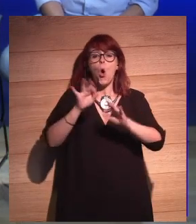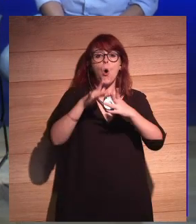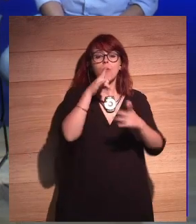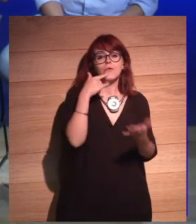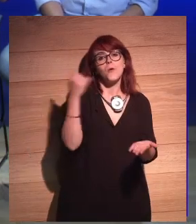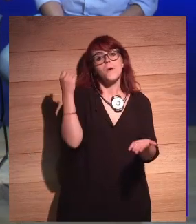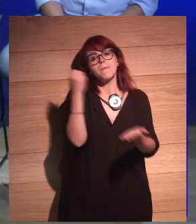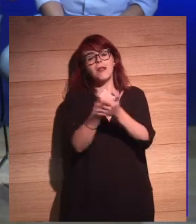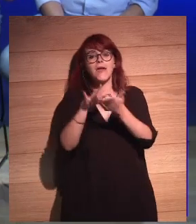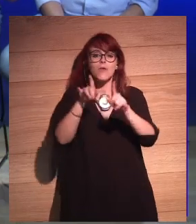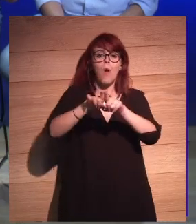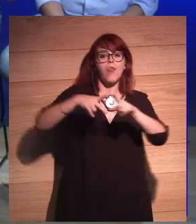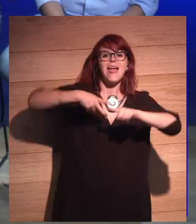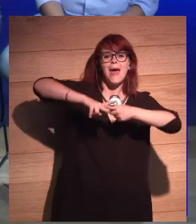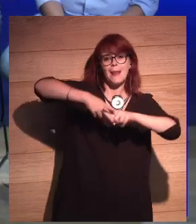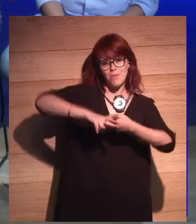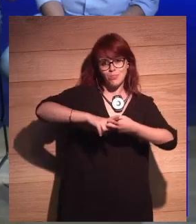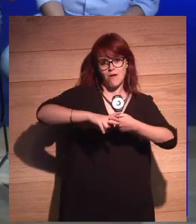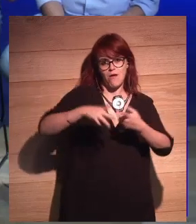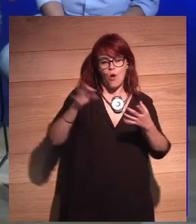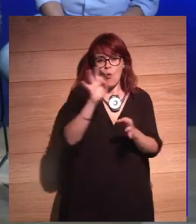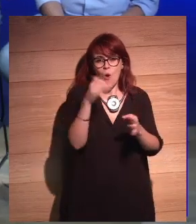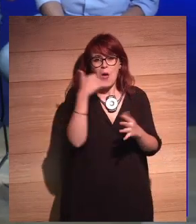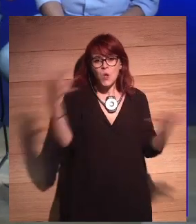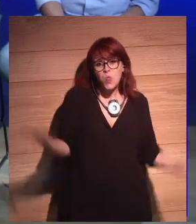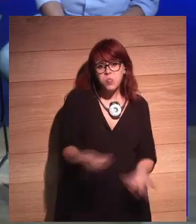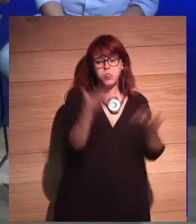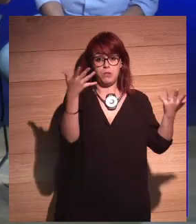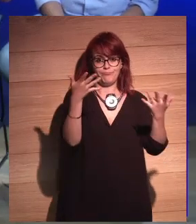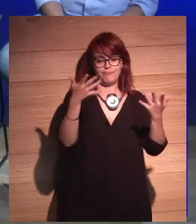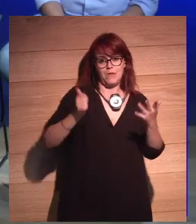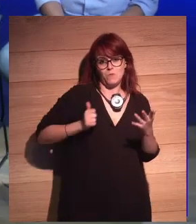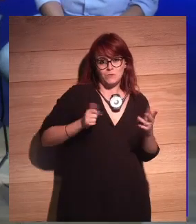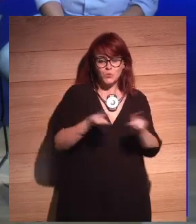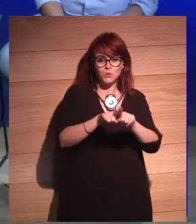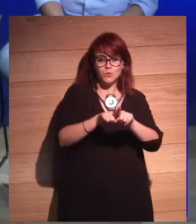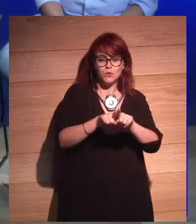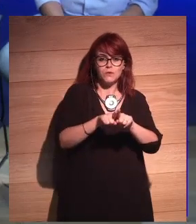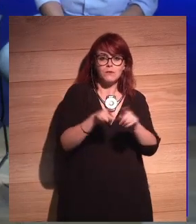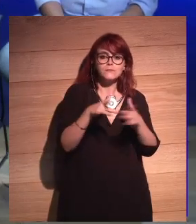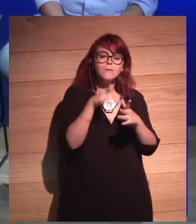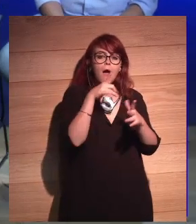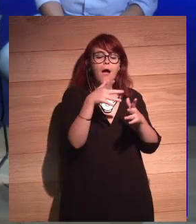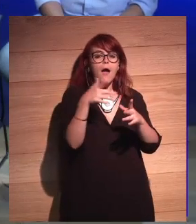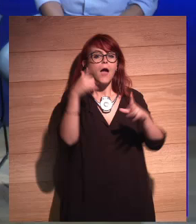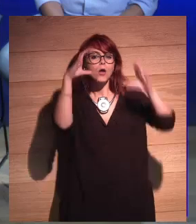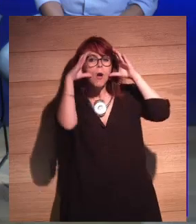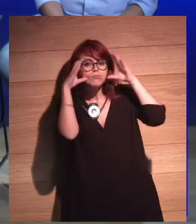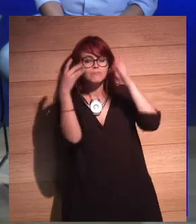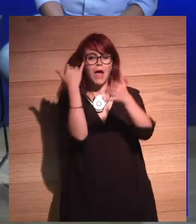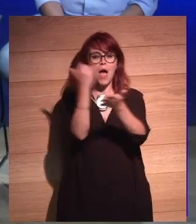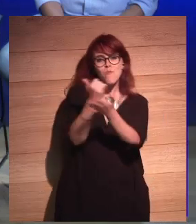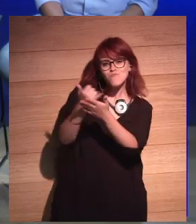tool, un authoring tool, y empieza a jugar con ciertos dispositivos, la